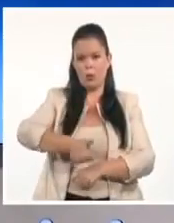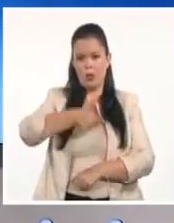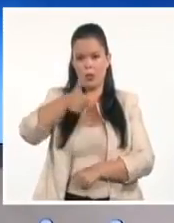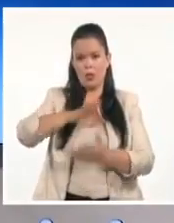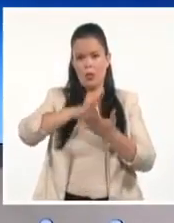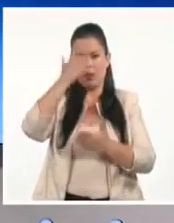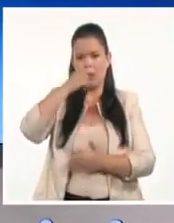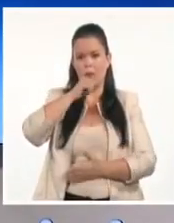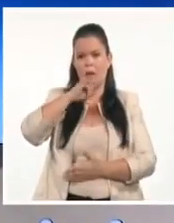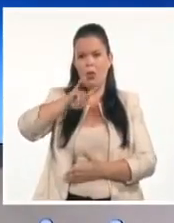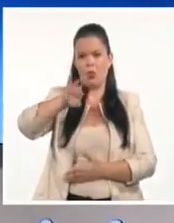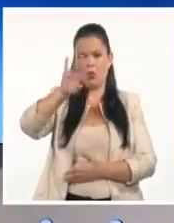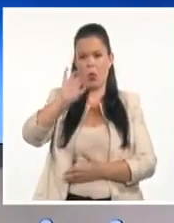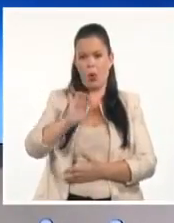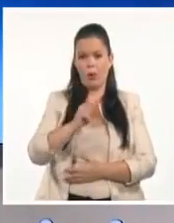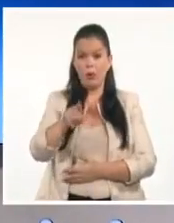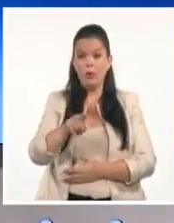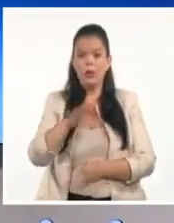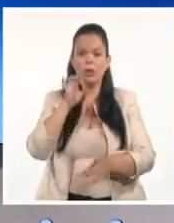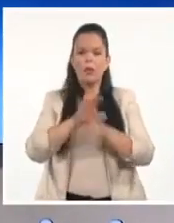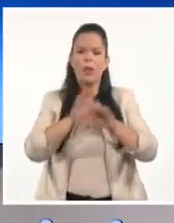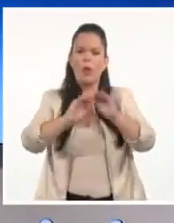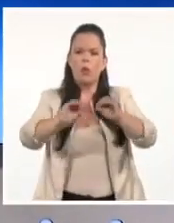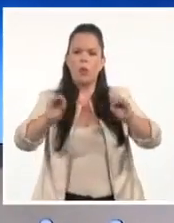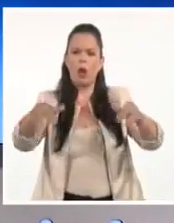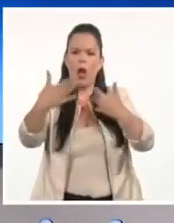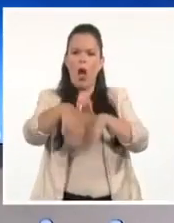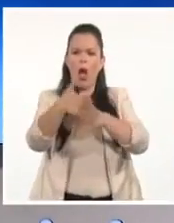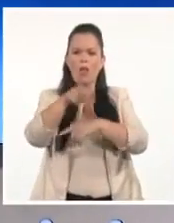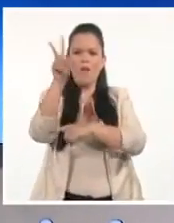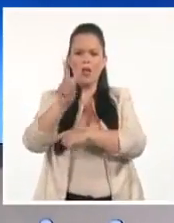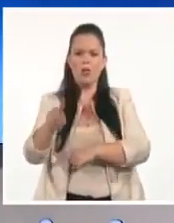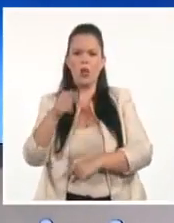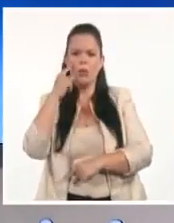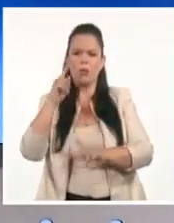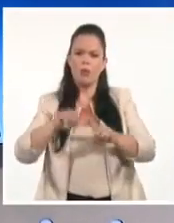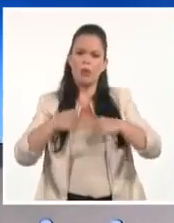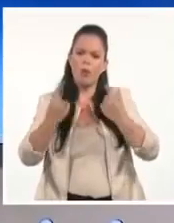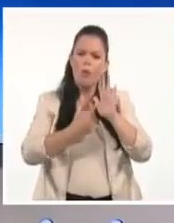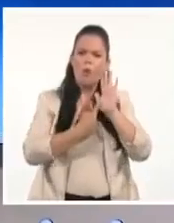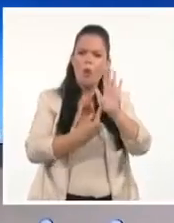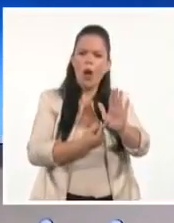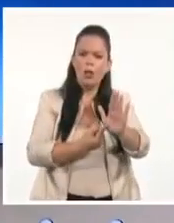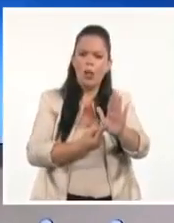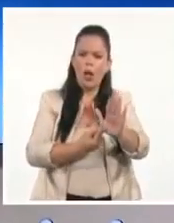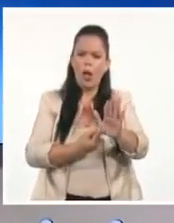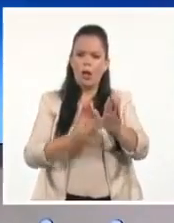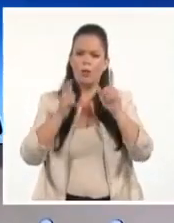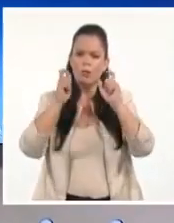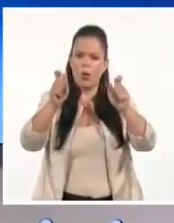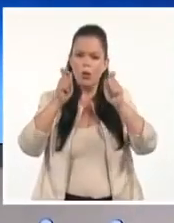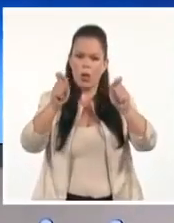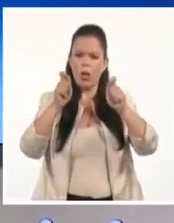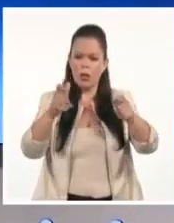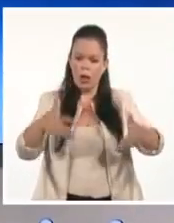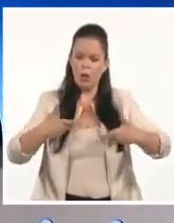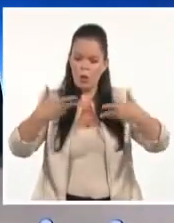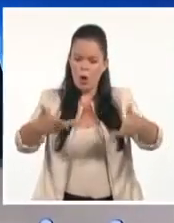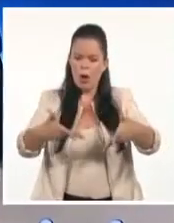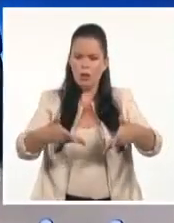la oposición a la calle a mostrar, dijo él en su momento, la arrechera. La traducción es el disgusto con